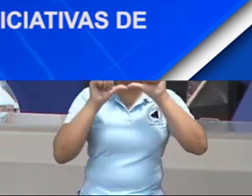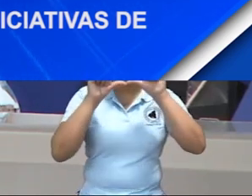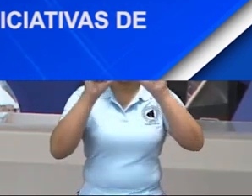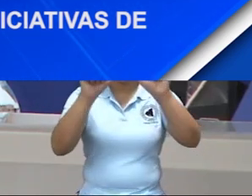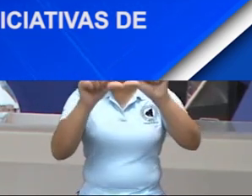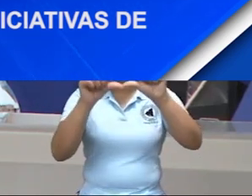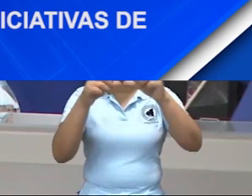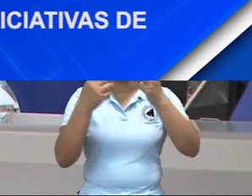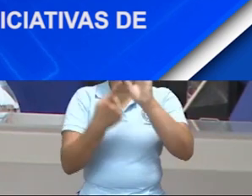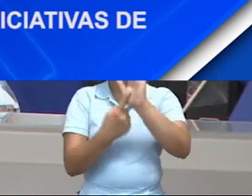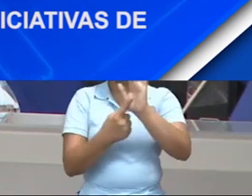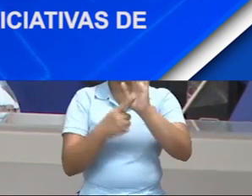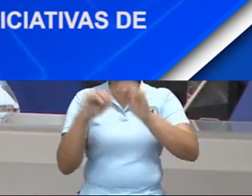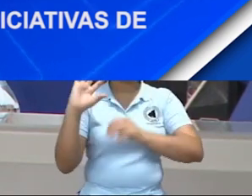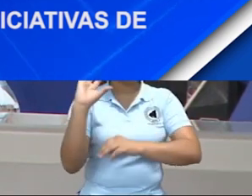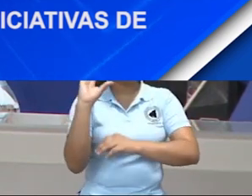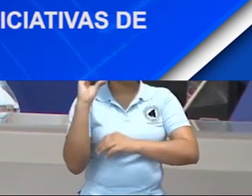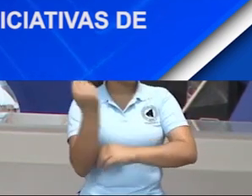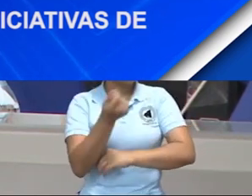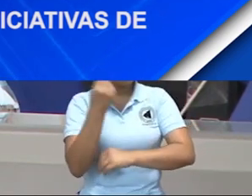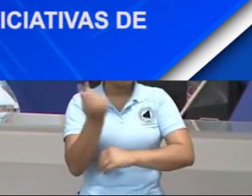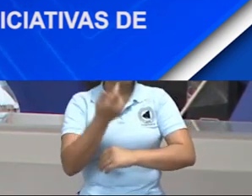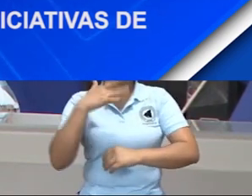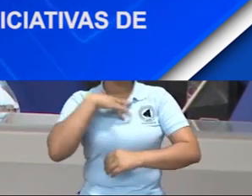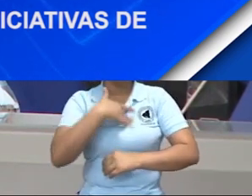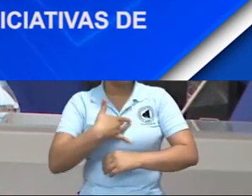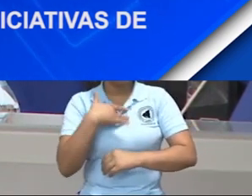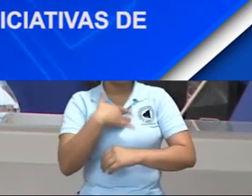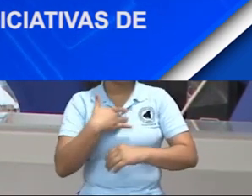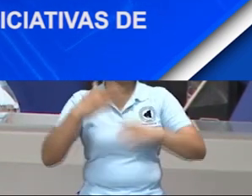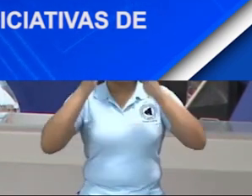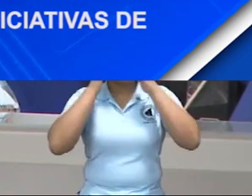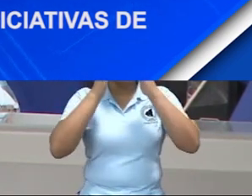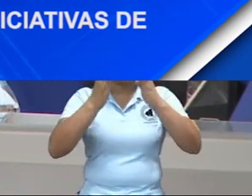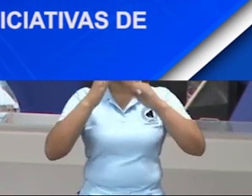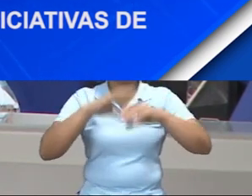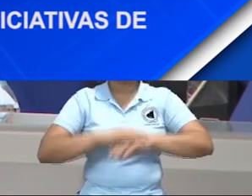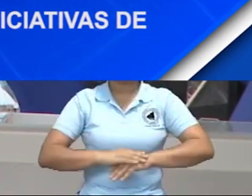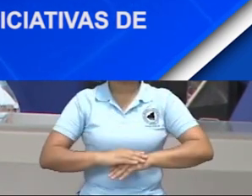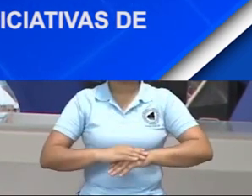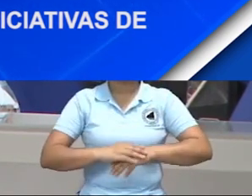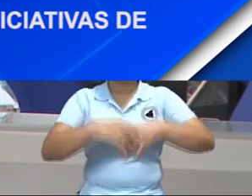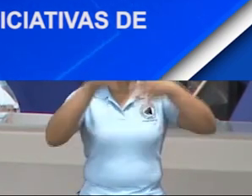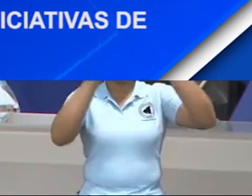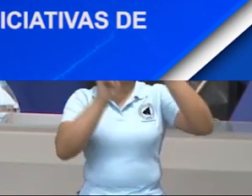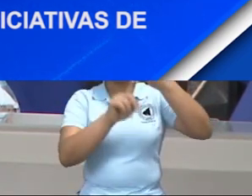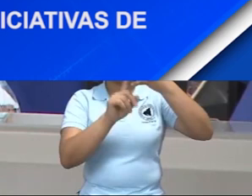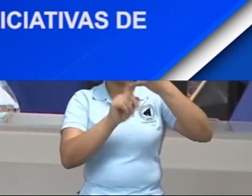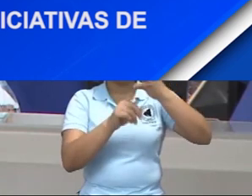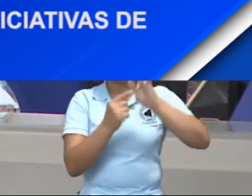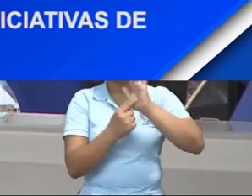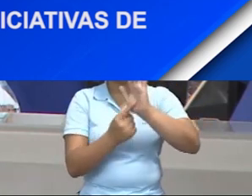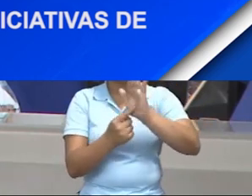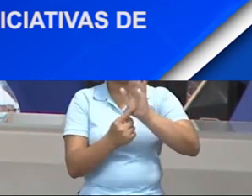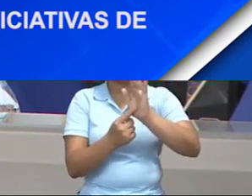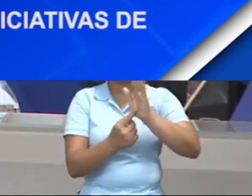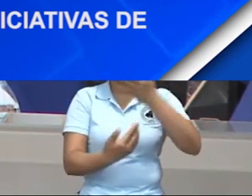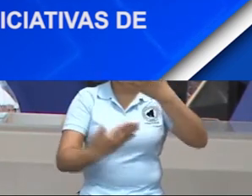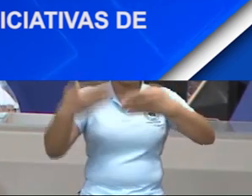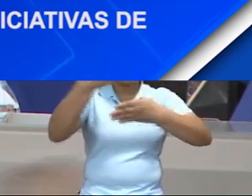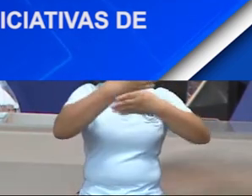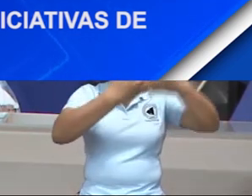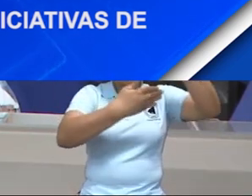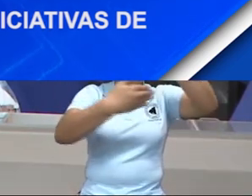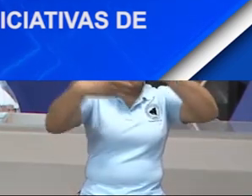reacción a situaciones de urgencia. Cuarto, desmantelamiento de las instalaciones nucleares de